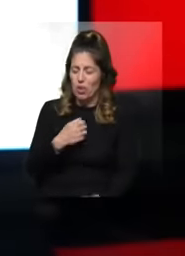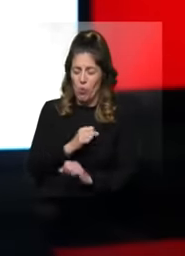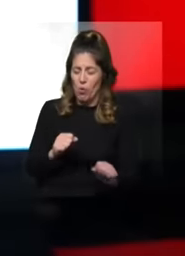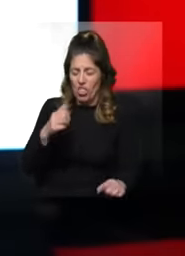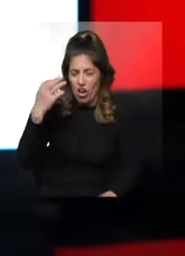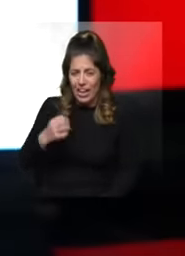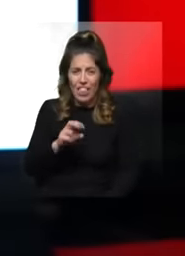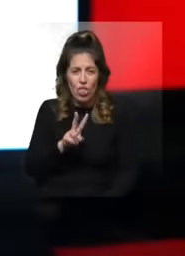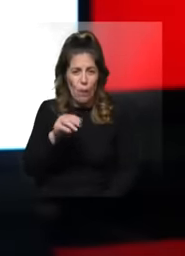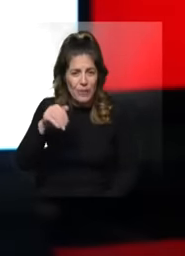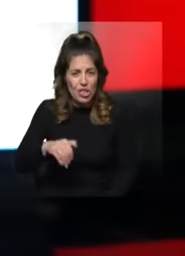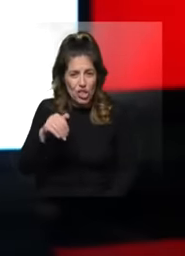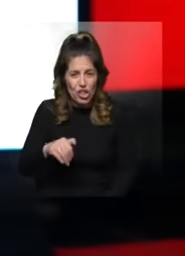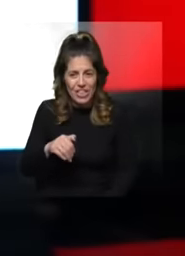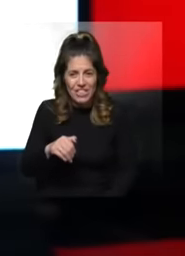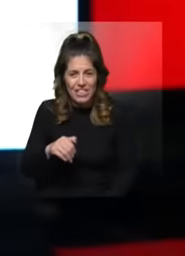2 millones y pico